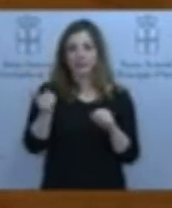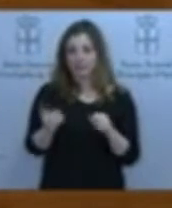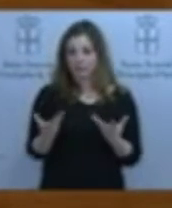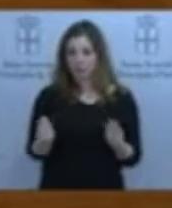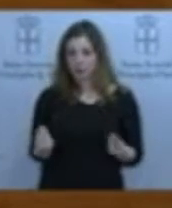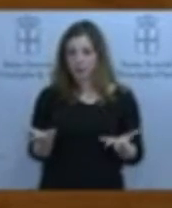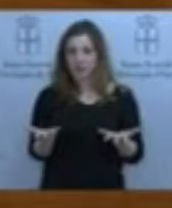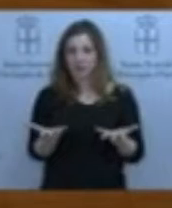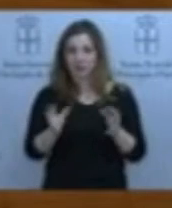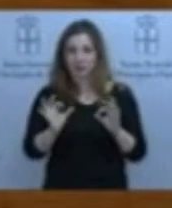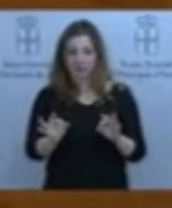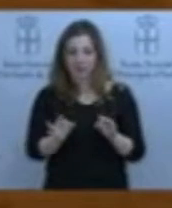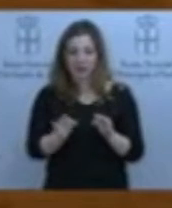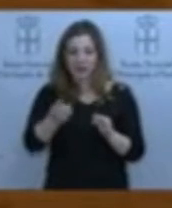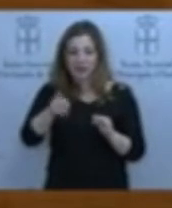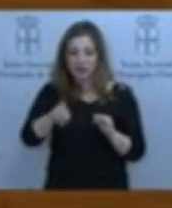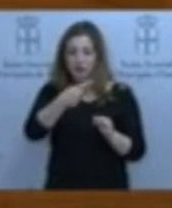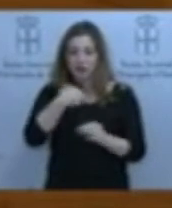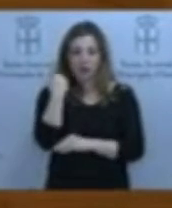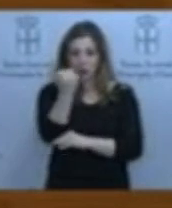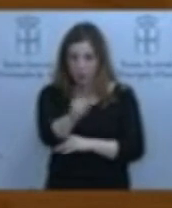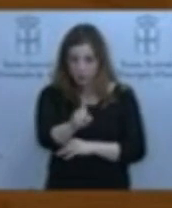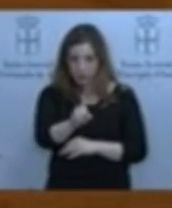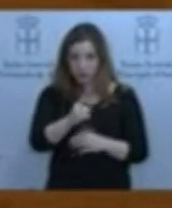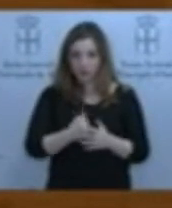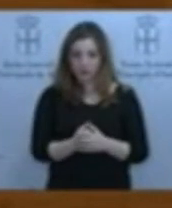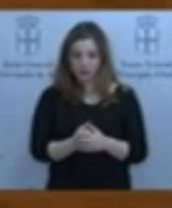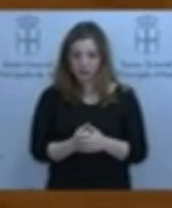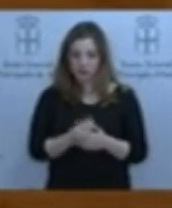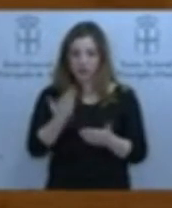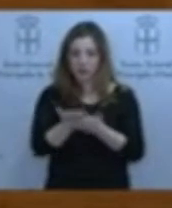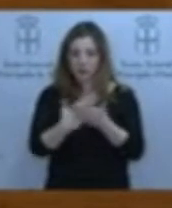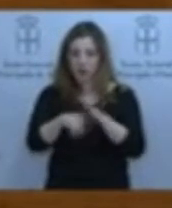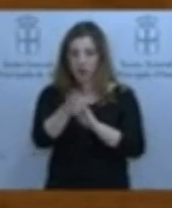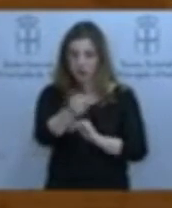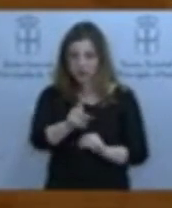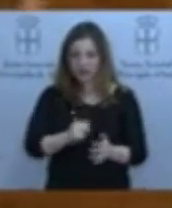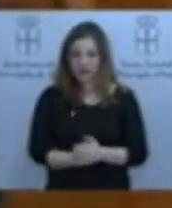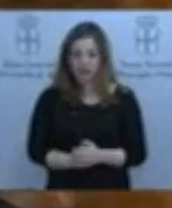En ese sentido, nosotros no vamos a apoyar esta PNL trampa.